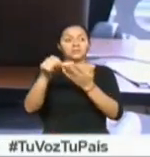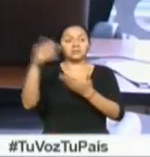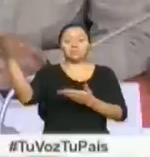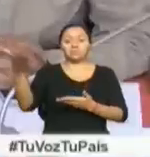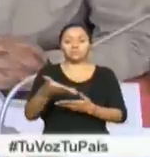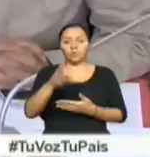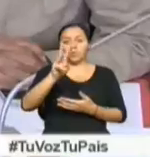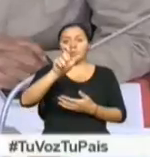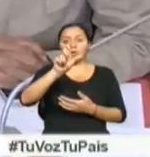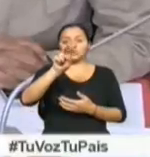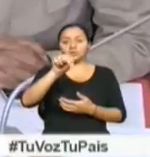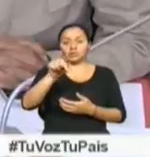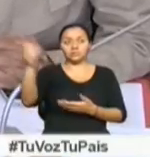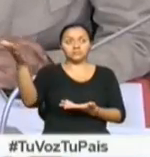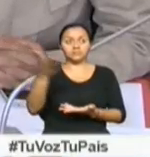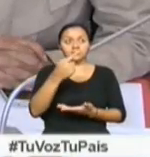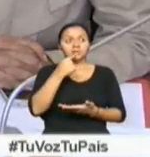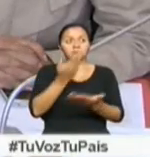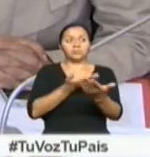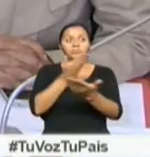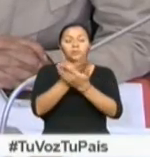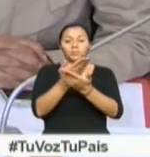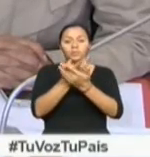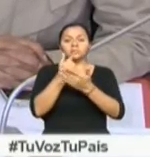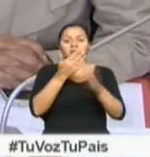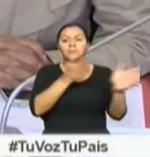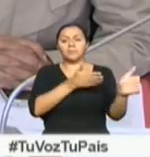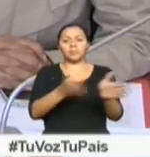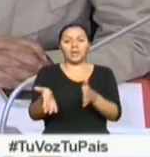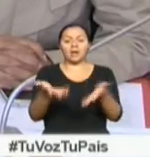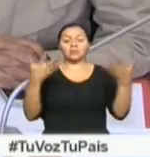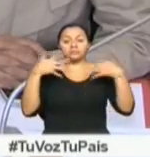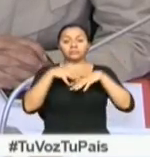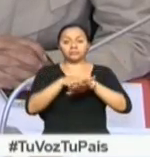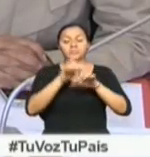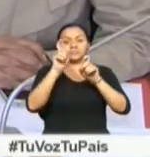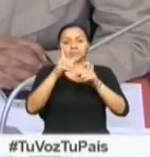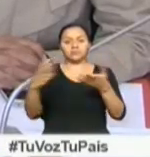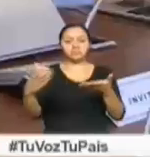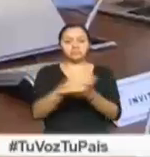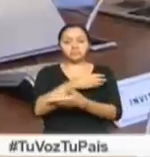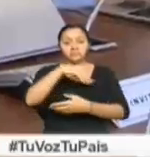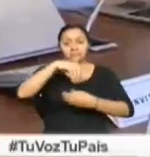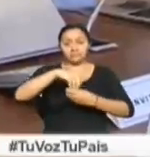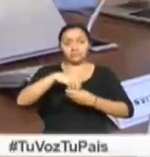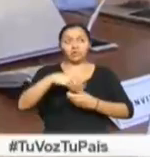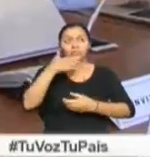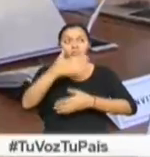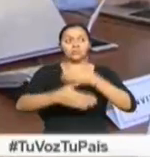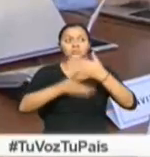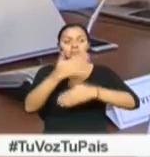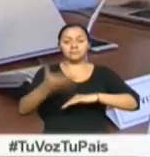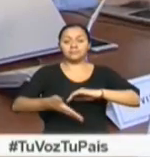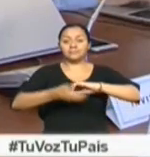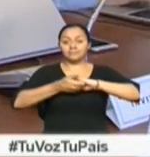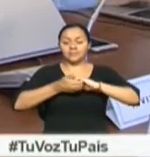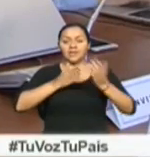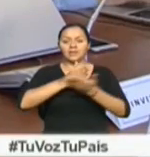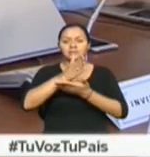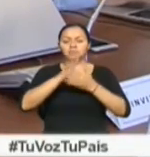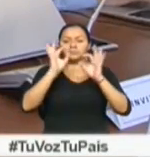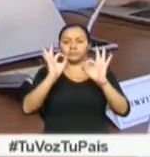Biodiversidad de la Asamblea. Por ello propuso un plan integral que analice la rentabilidad de la zona y consolide accesos a la